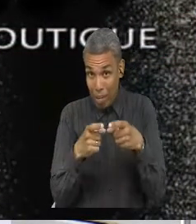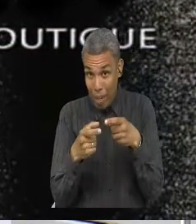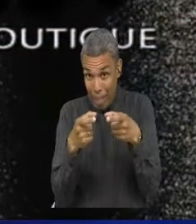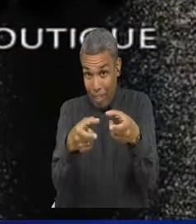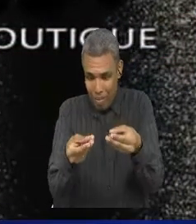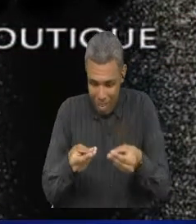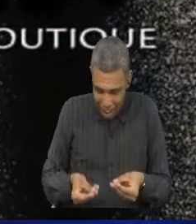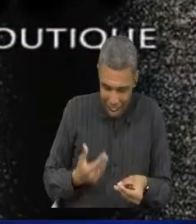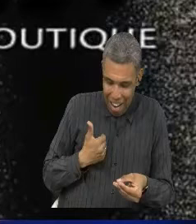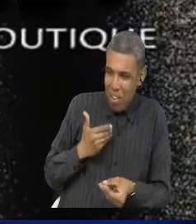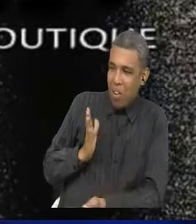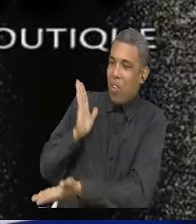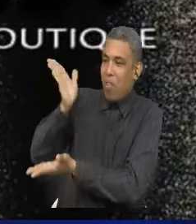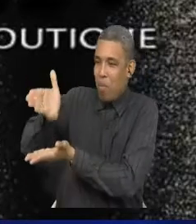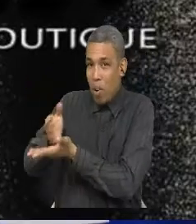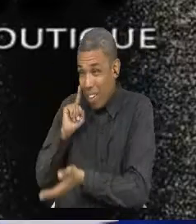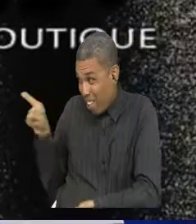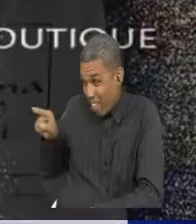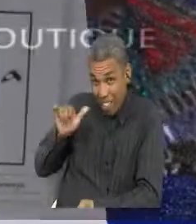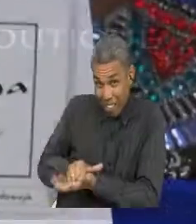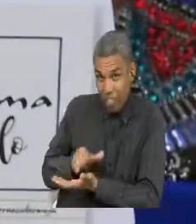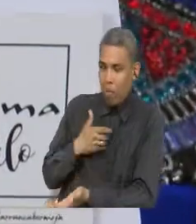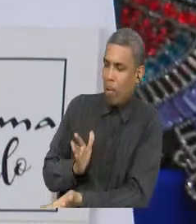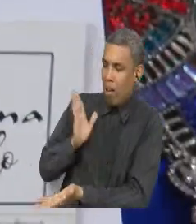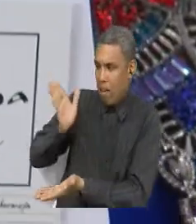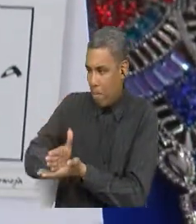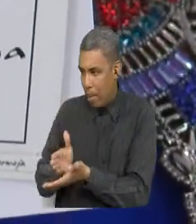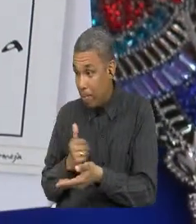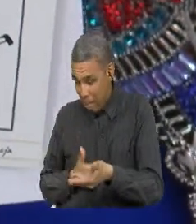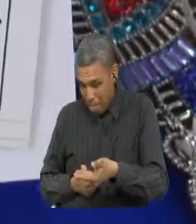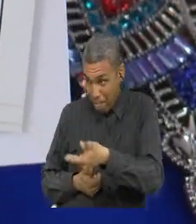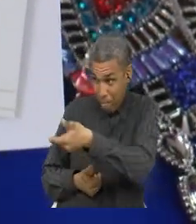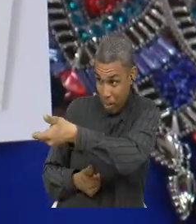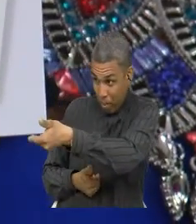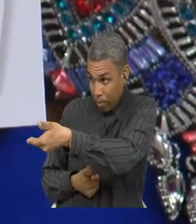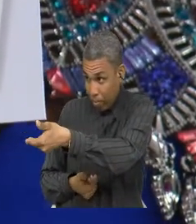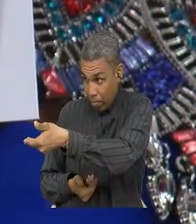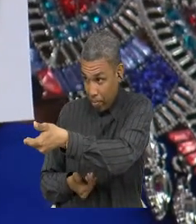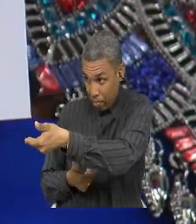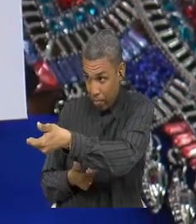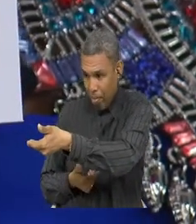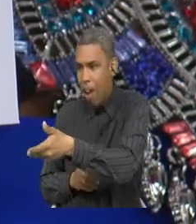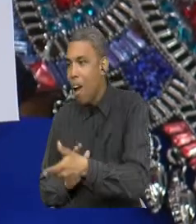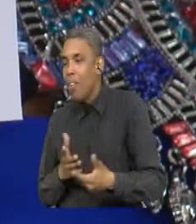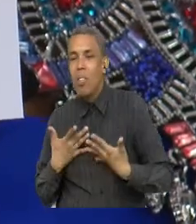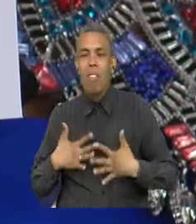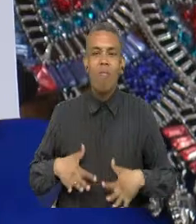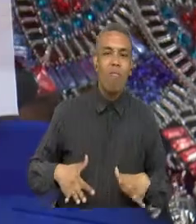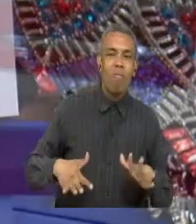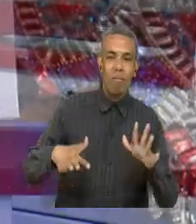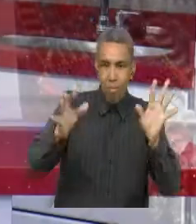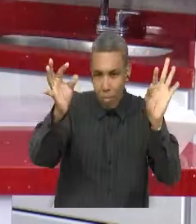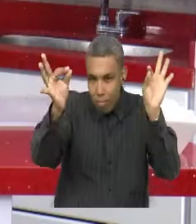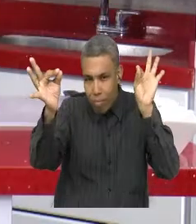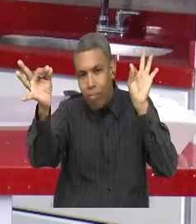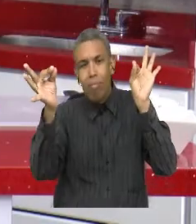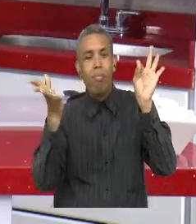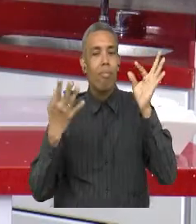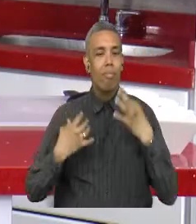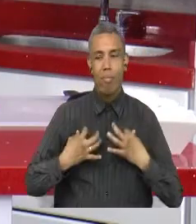mil pesitos para que usted se vaya ya y reclame ese bono, por supuesto, en Miuma Boutique. Miren ustedes ahí este bono